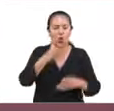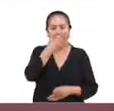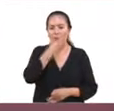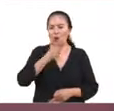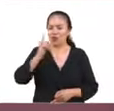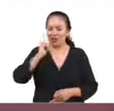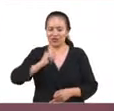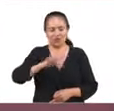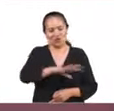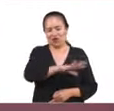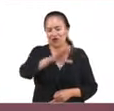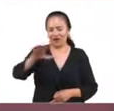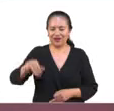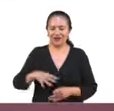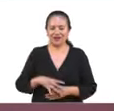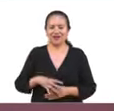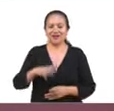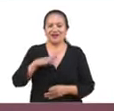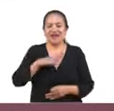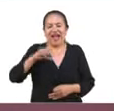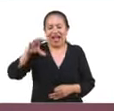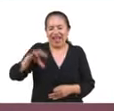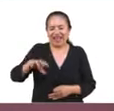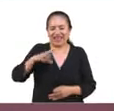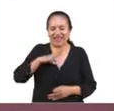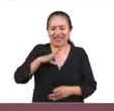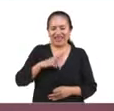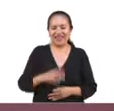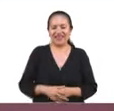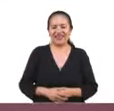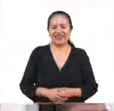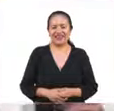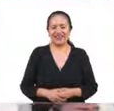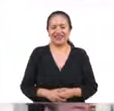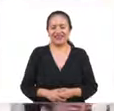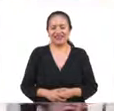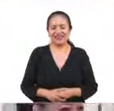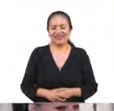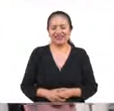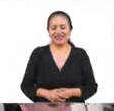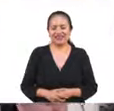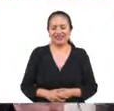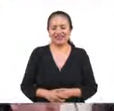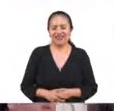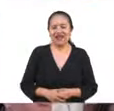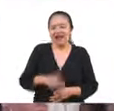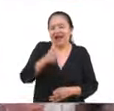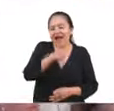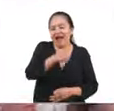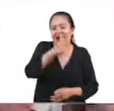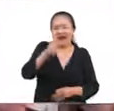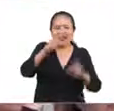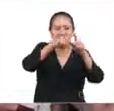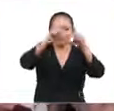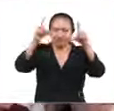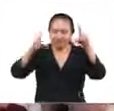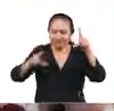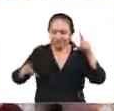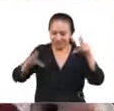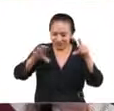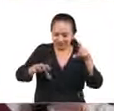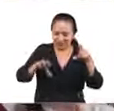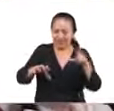mexicanos. Aquí hay un pedacito de cada territorio del país, de